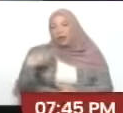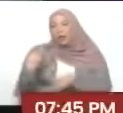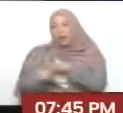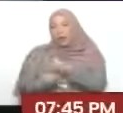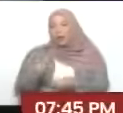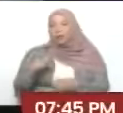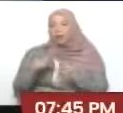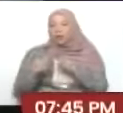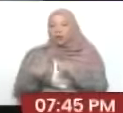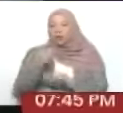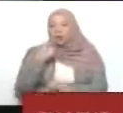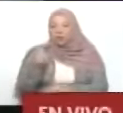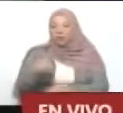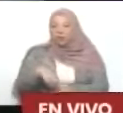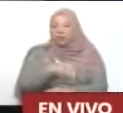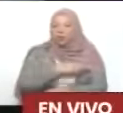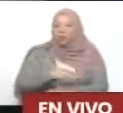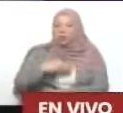Mira, perdona,